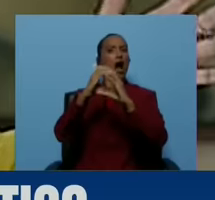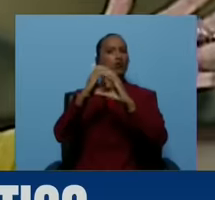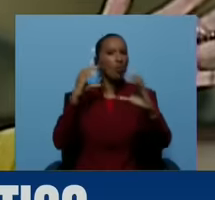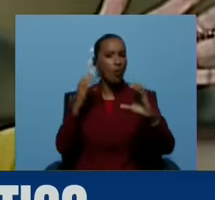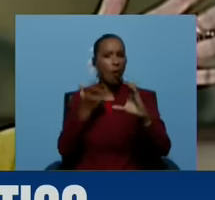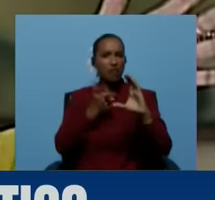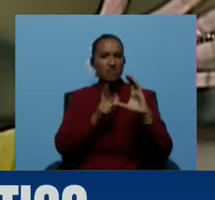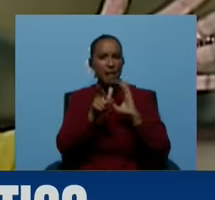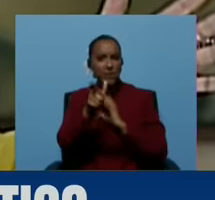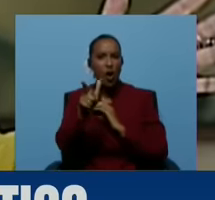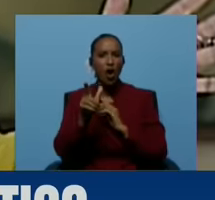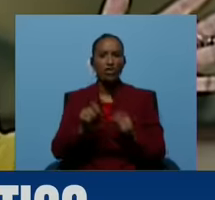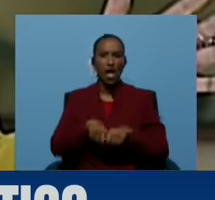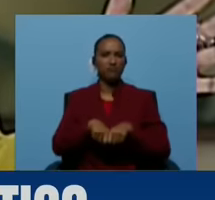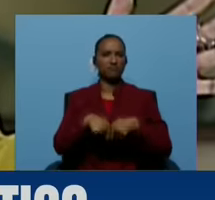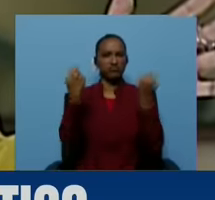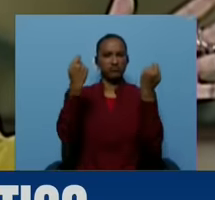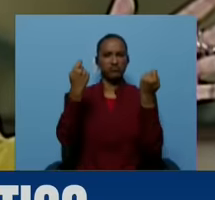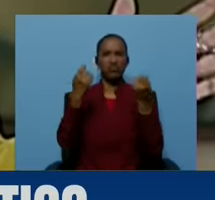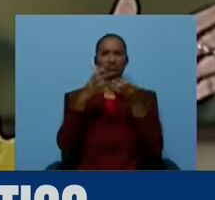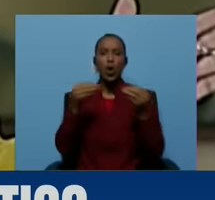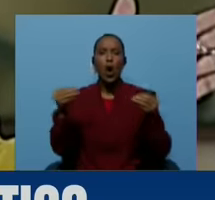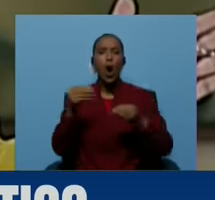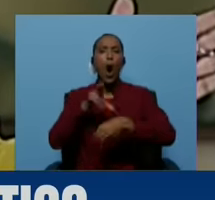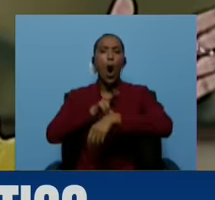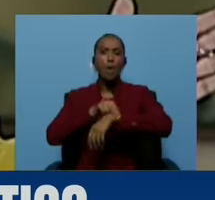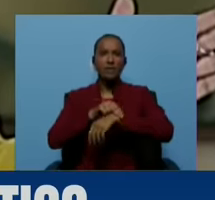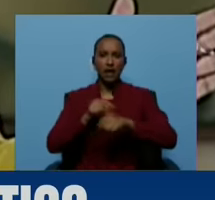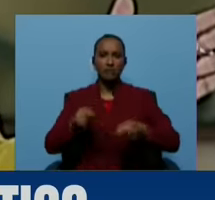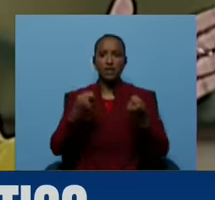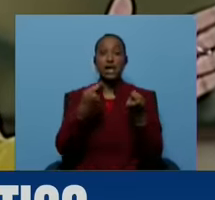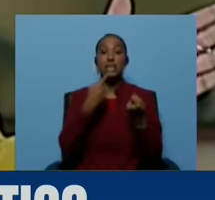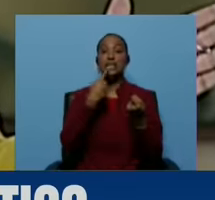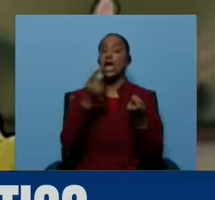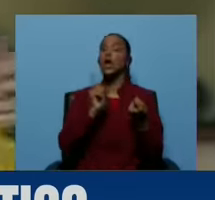a lo que ellos llamaron manifestaciones pacíficas.